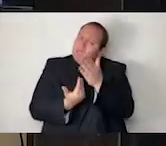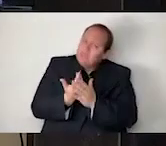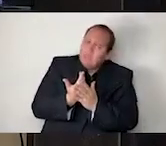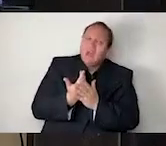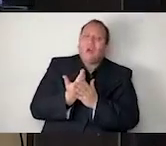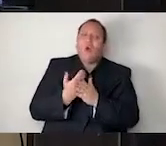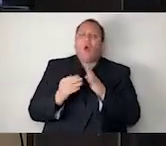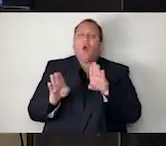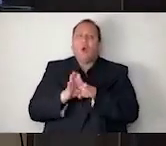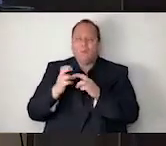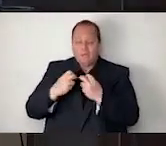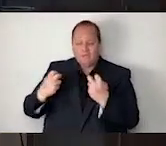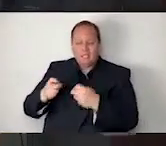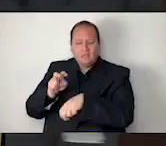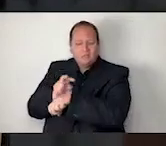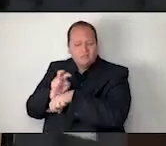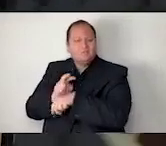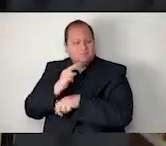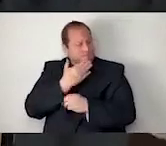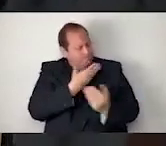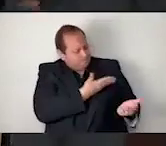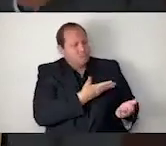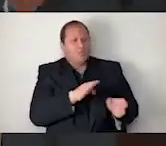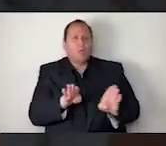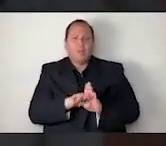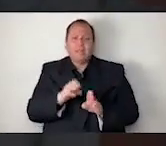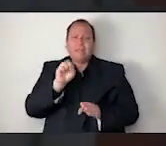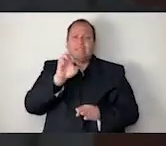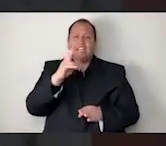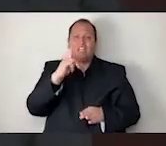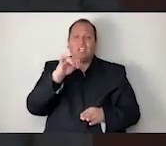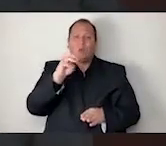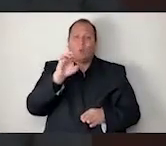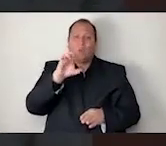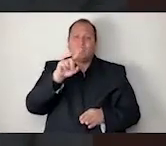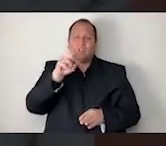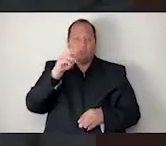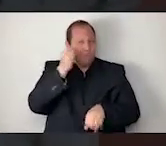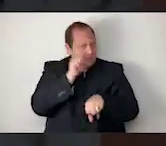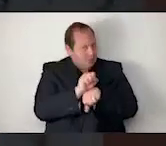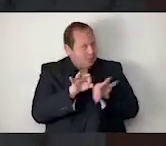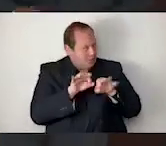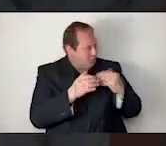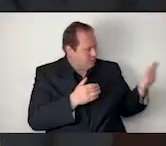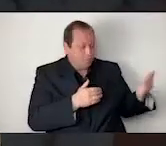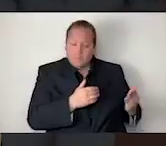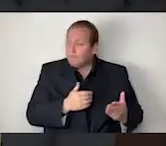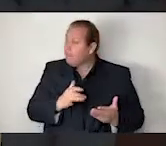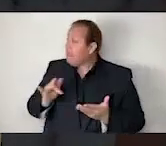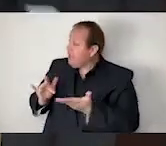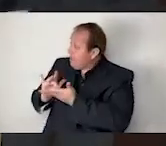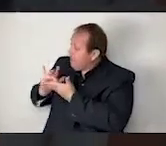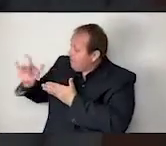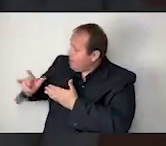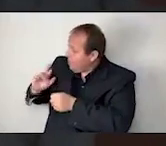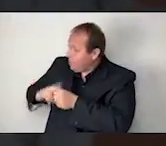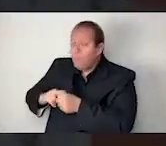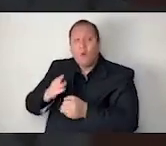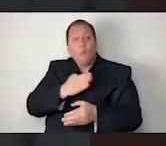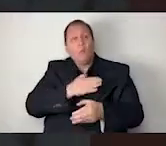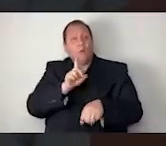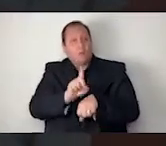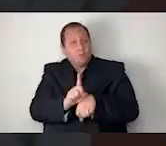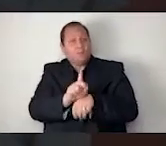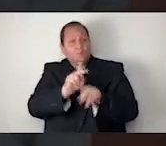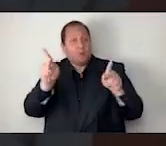montes un más secretario trabajo sí gracias van a dar muy buenos días buenos días a todos los habitantes de baja california y ya hicimos lo que corresponde en relación a lo que